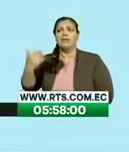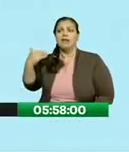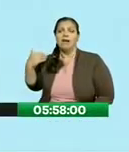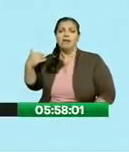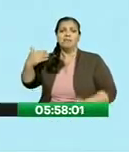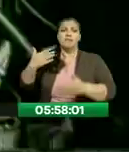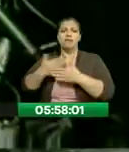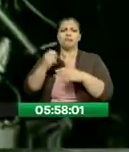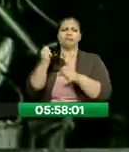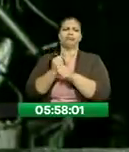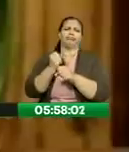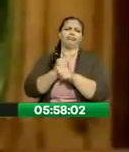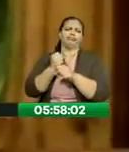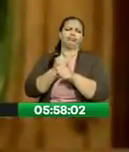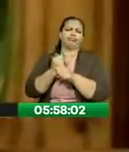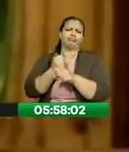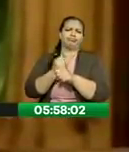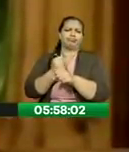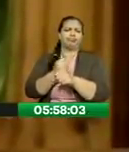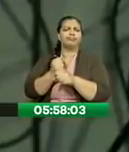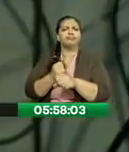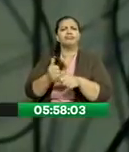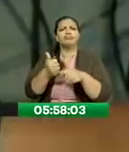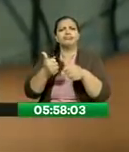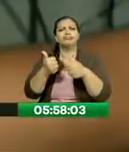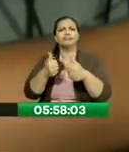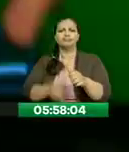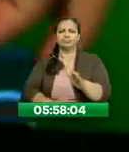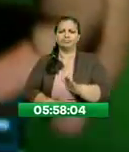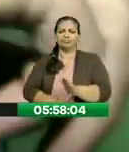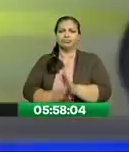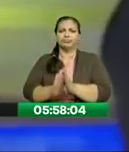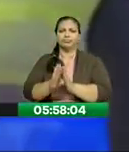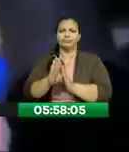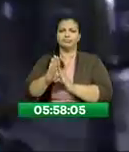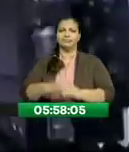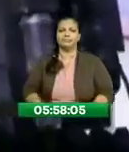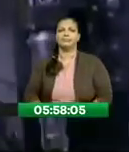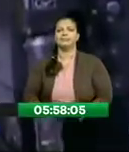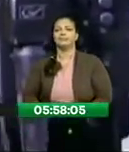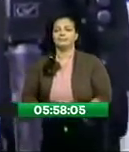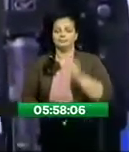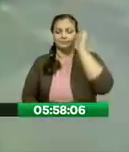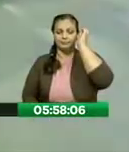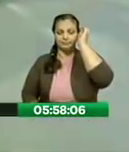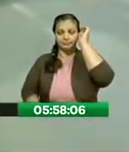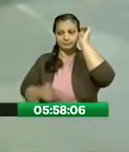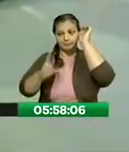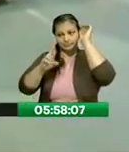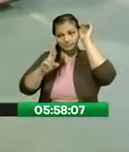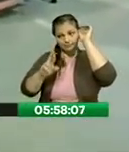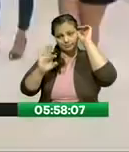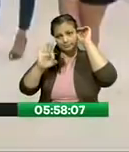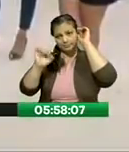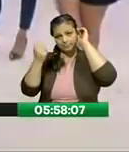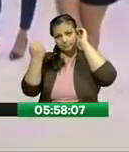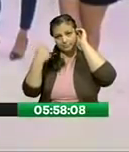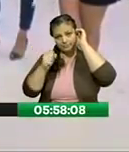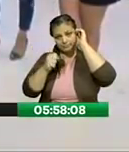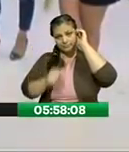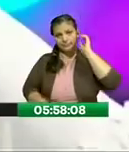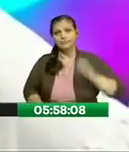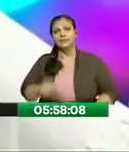al transcurso de muchos, muchos años. Por algo, pues, RTS tiene 59 años al